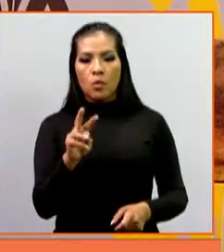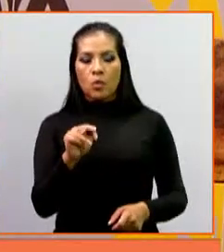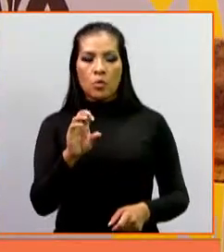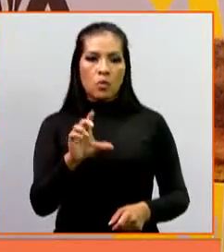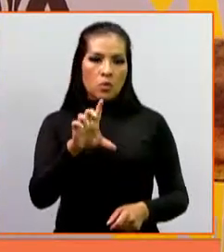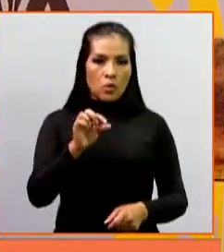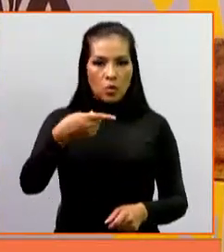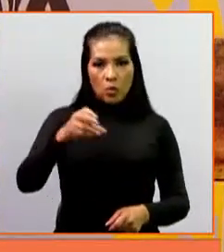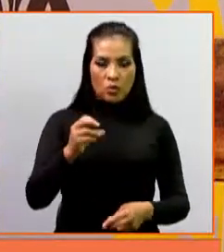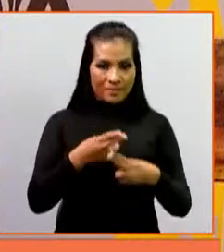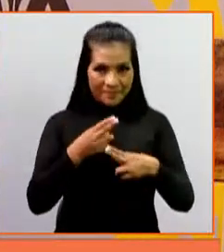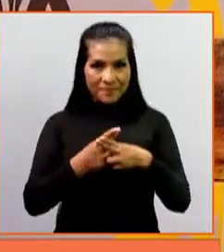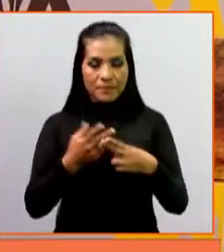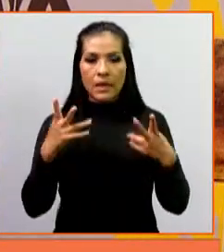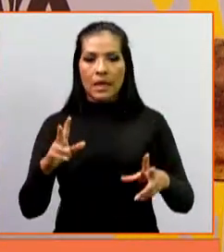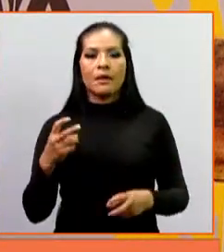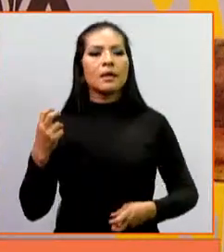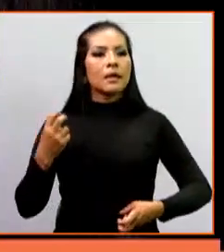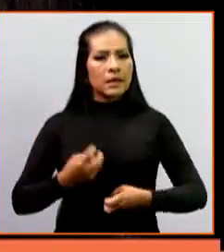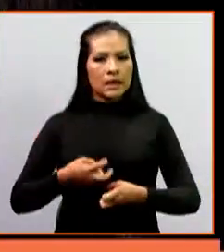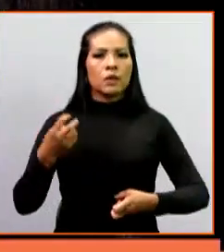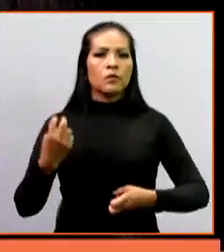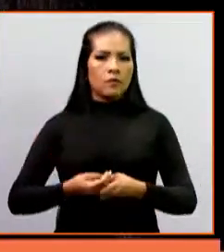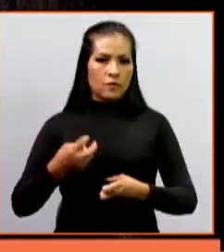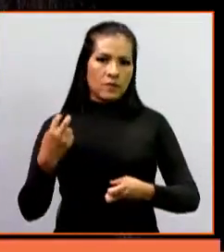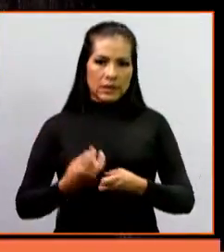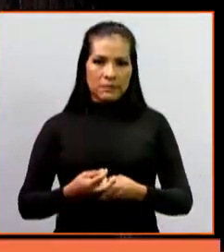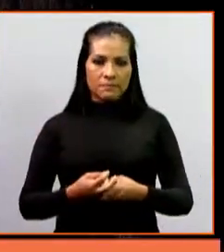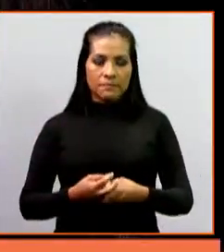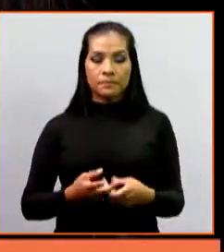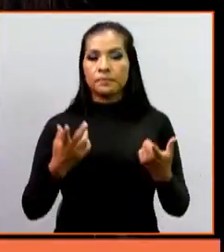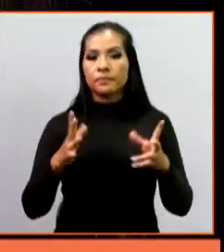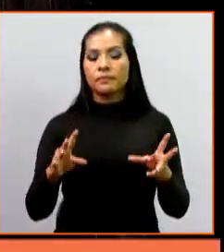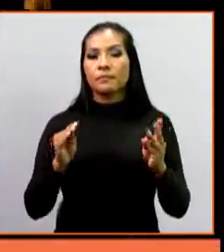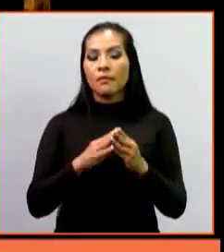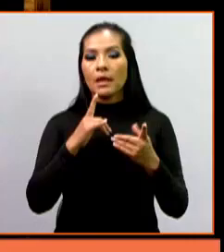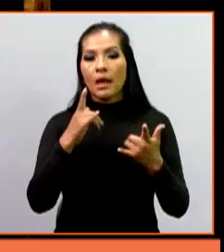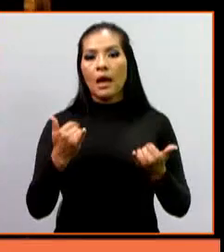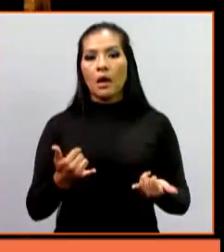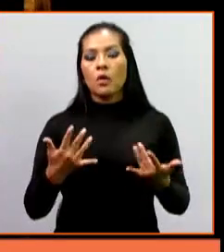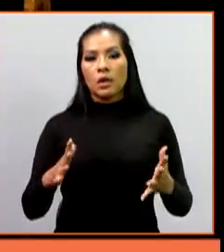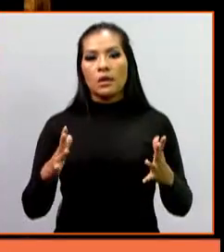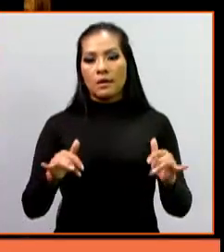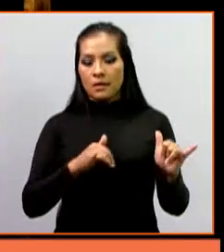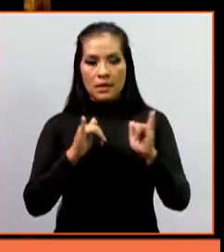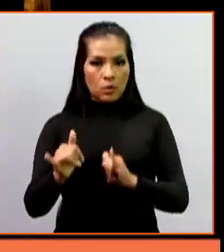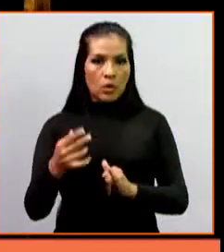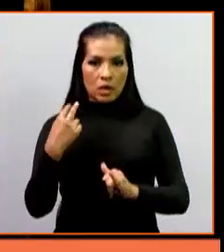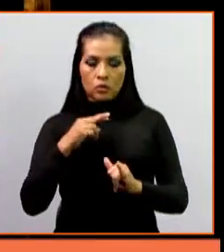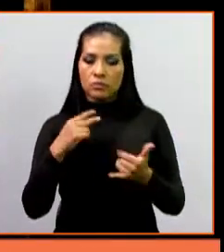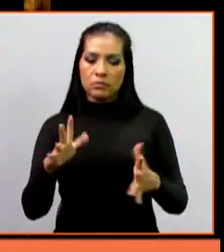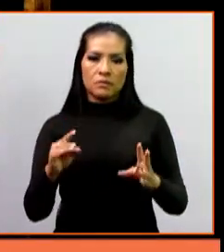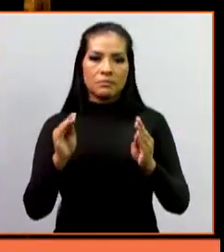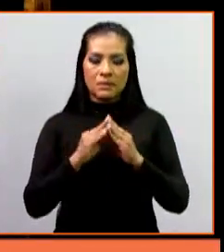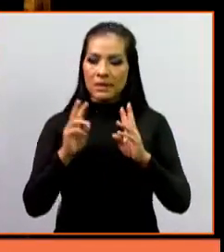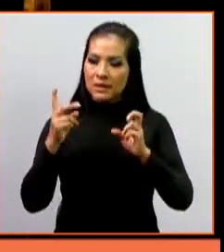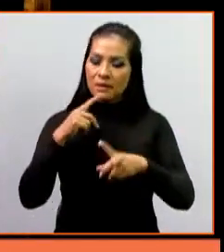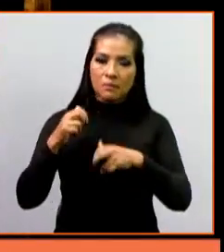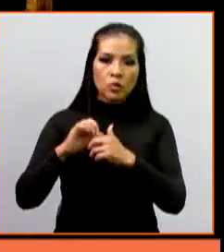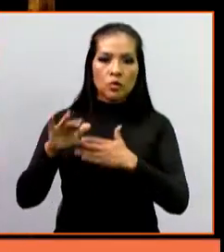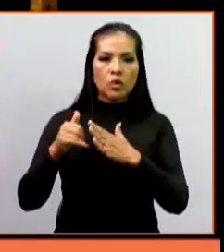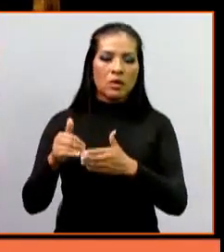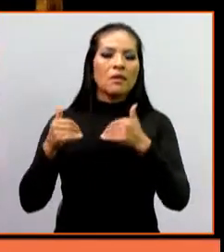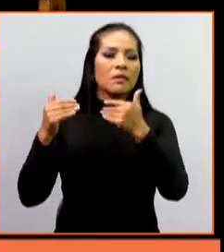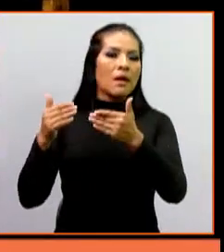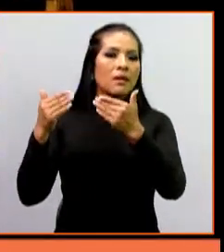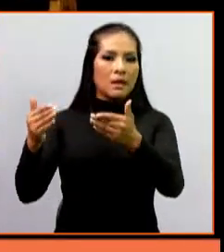complicado. Creo, yo te digo como actriz, siempre como que he dejado pasar, ¿no? Entonces era hagamos obra